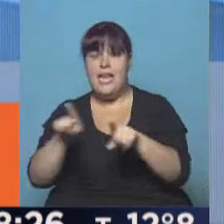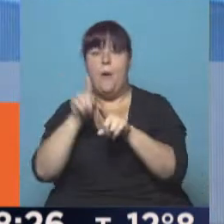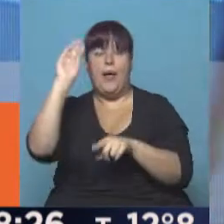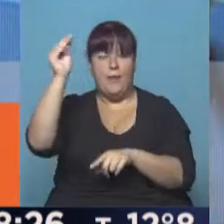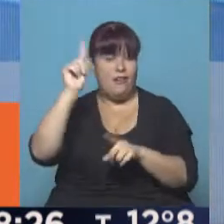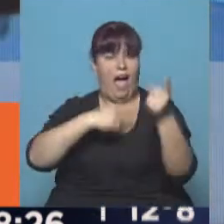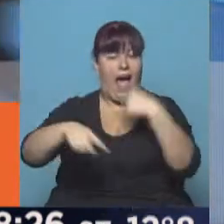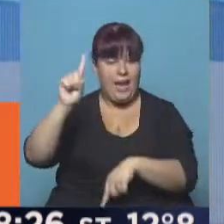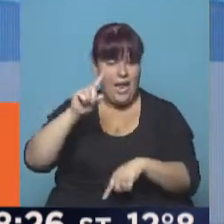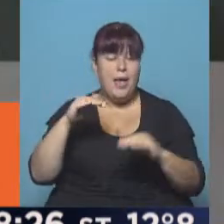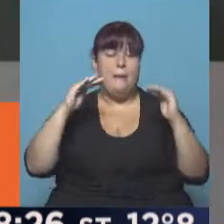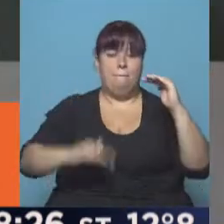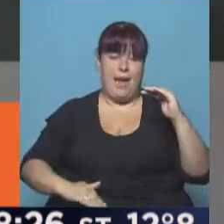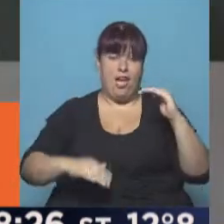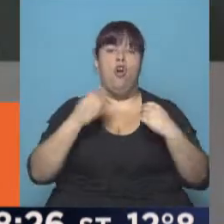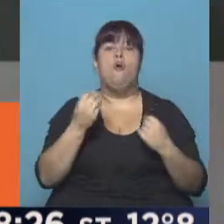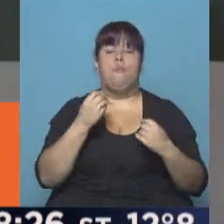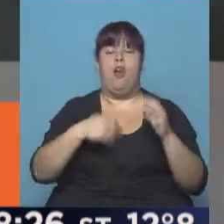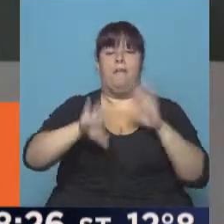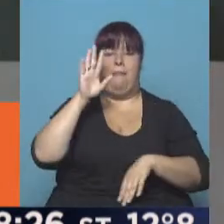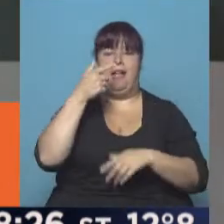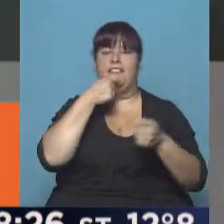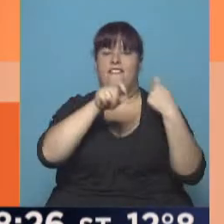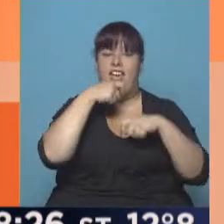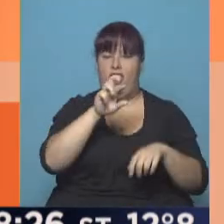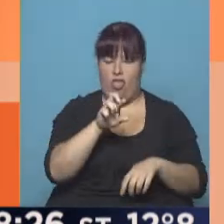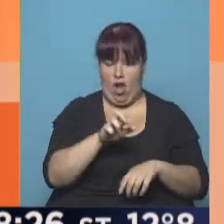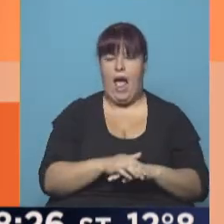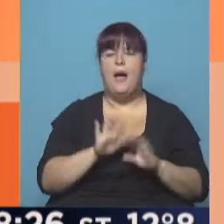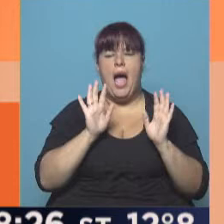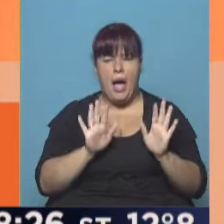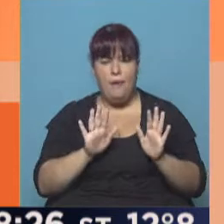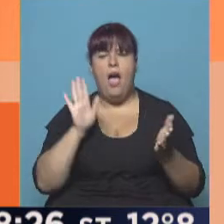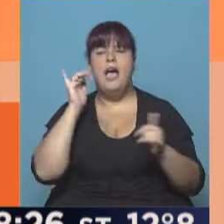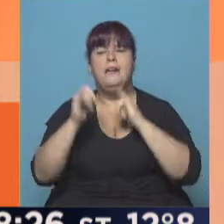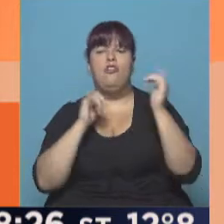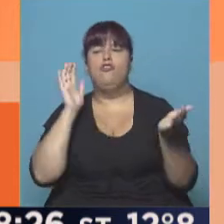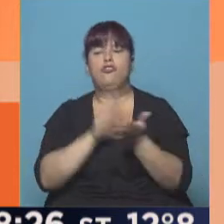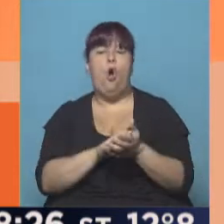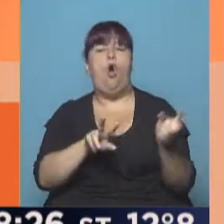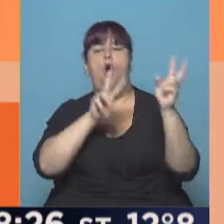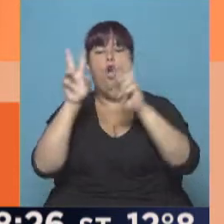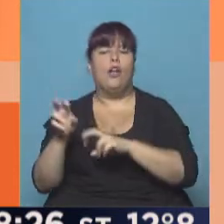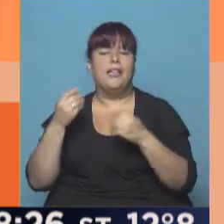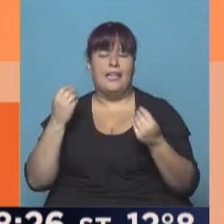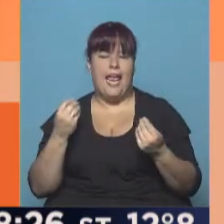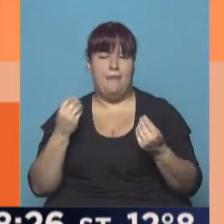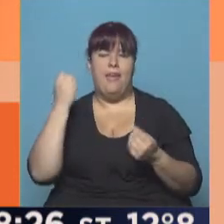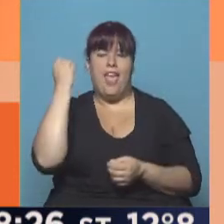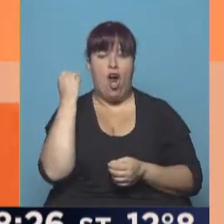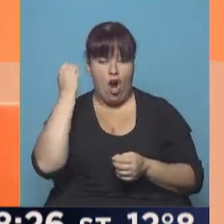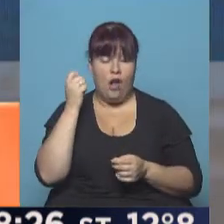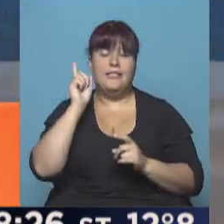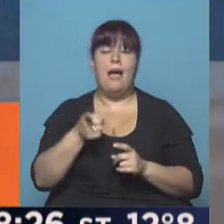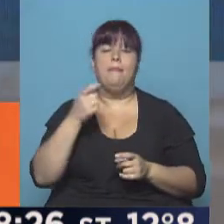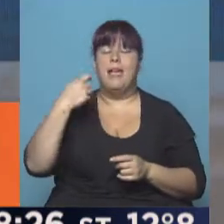hace Brasil, lo hace a un ritmo menor justamente porque hay una mayor oferta de dólares. Nacho, a ver, hablando de otro tema que tiene que ver con lo económico también